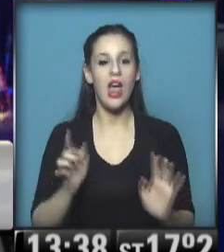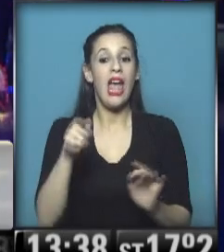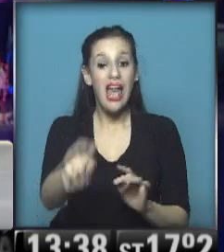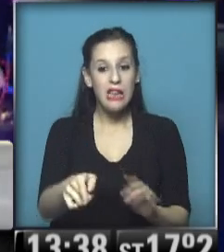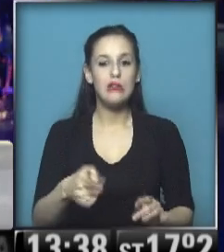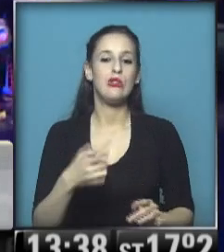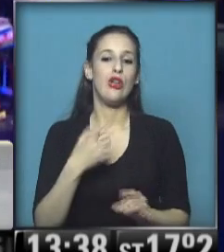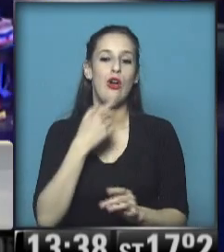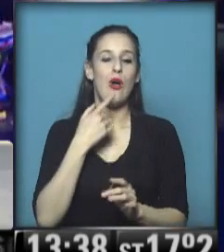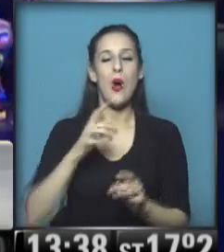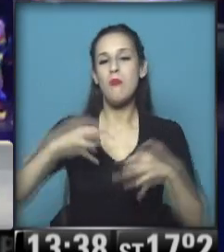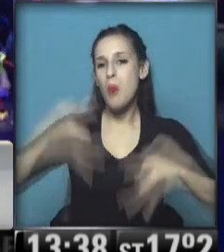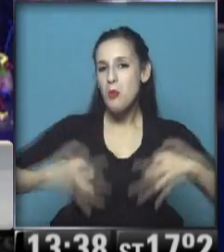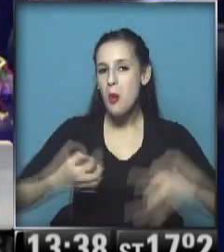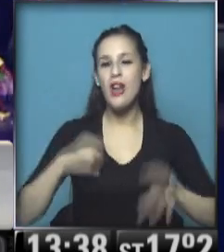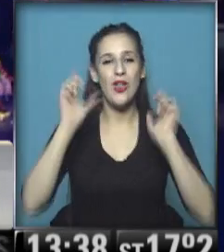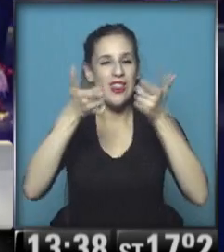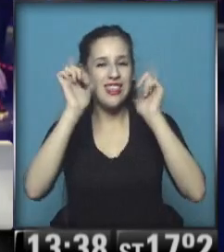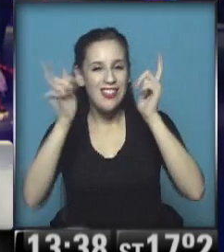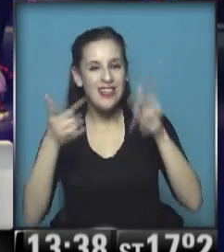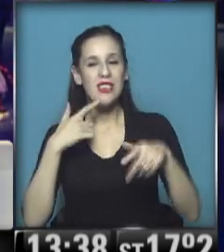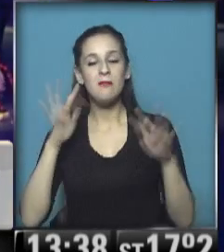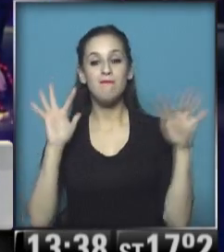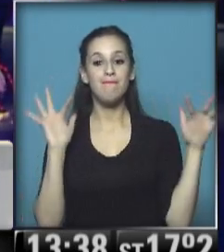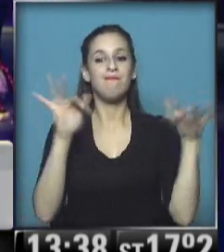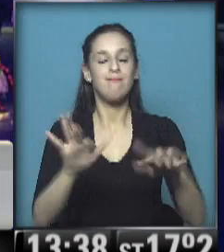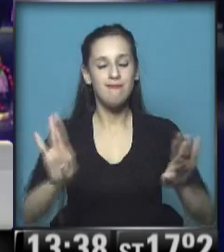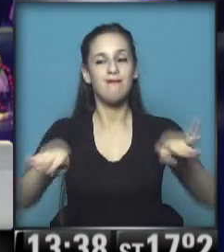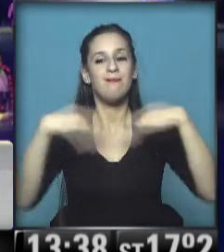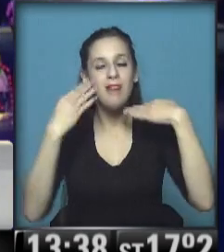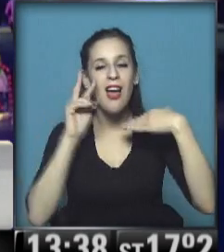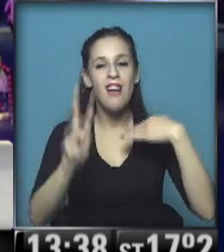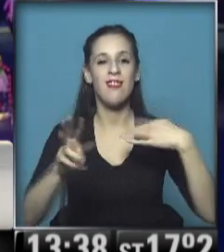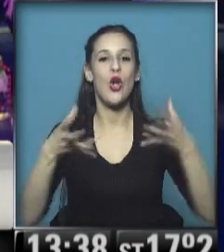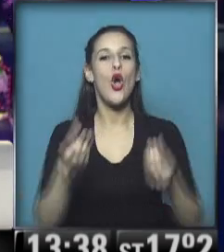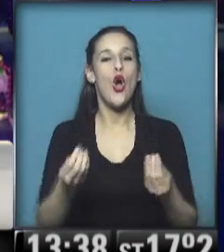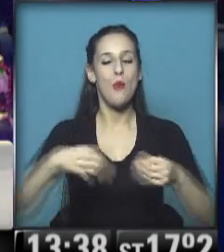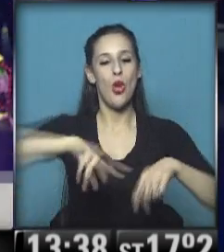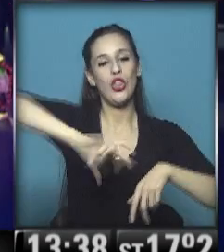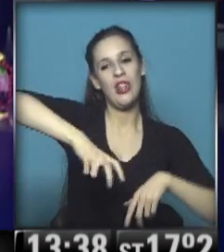divertirse y pasarla genial cuando uno va a ver el título, el grupo de titiriteros del San Martín.